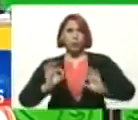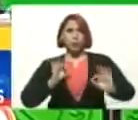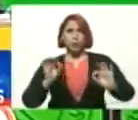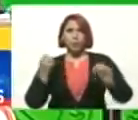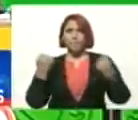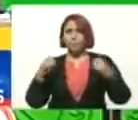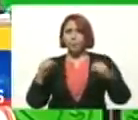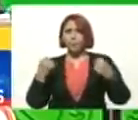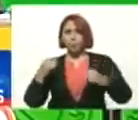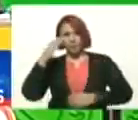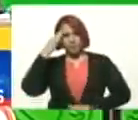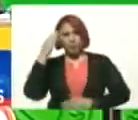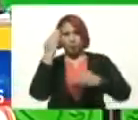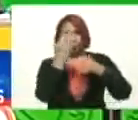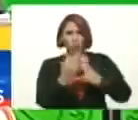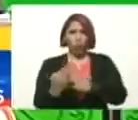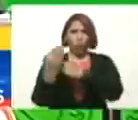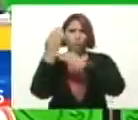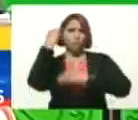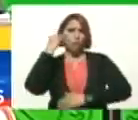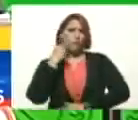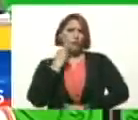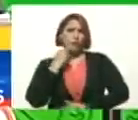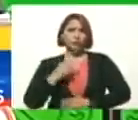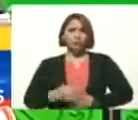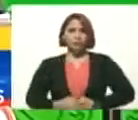militares Escudo Bolivariano,